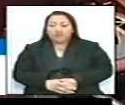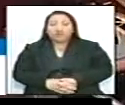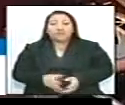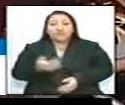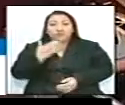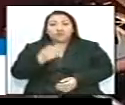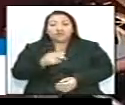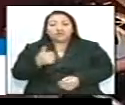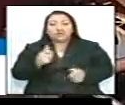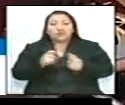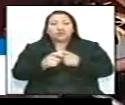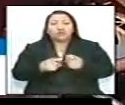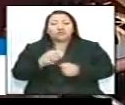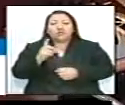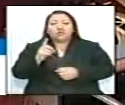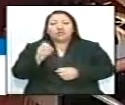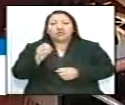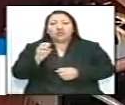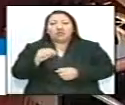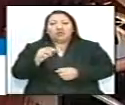Costa. Congresista Patricia Donaire.